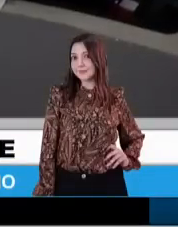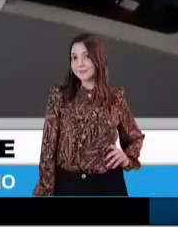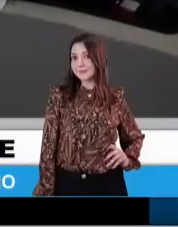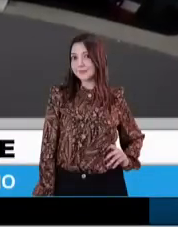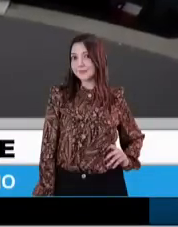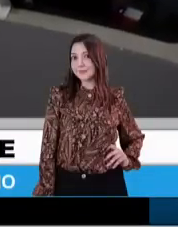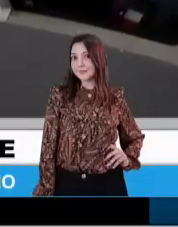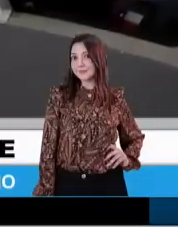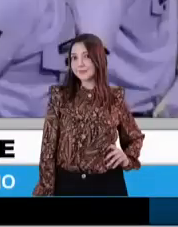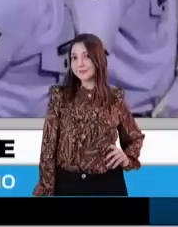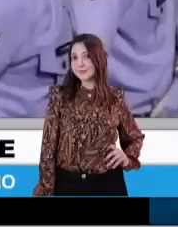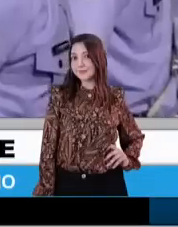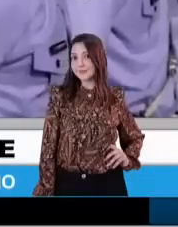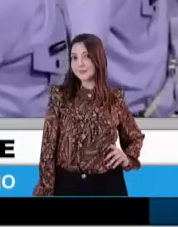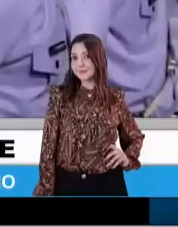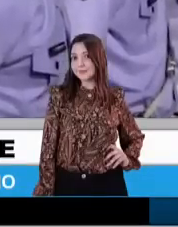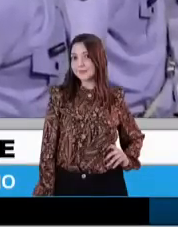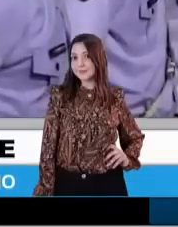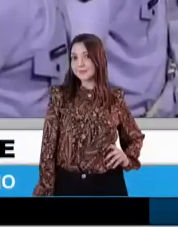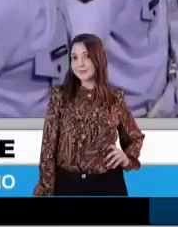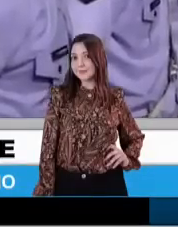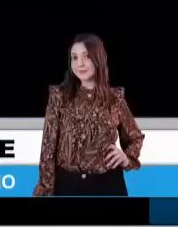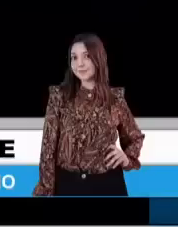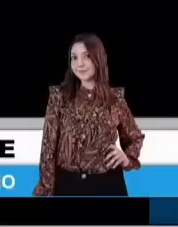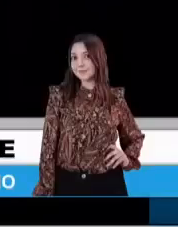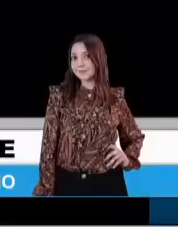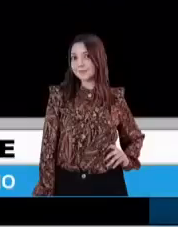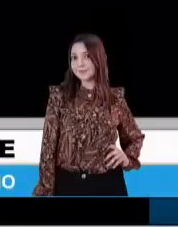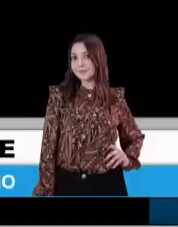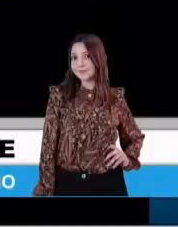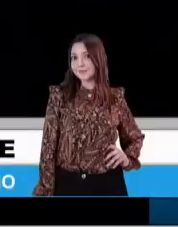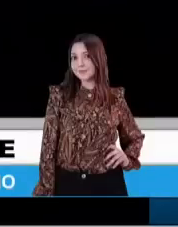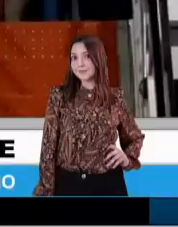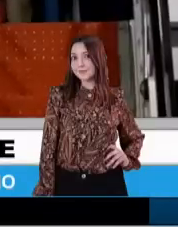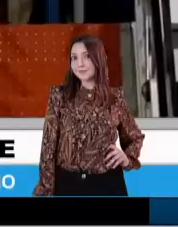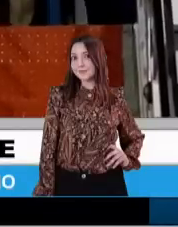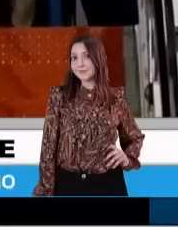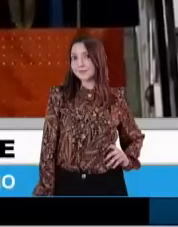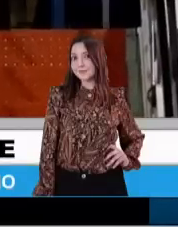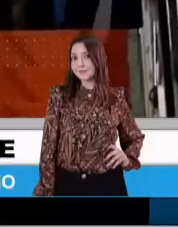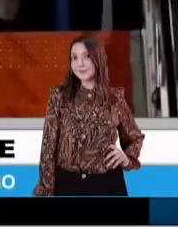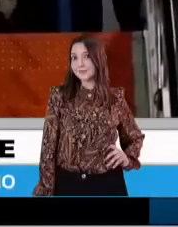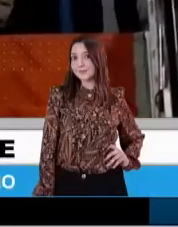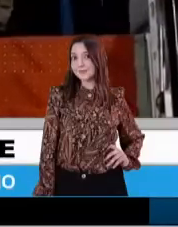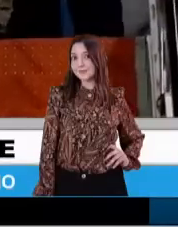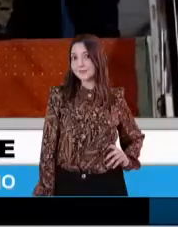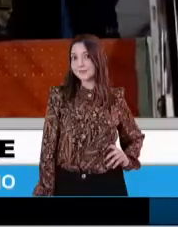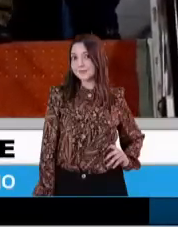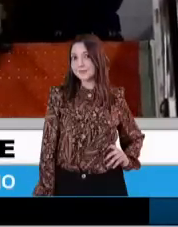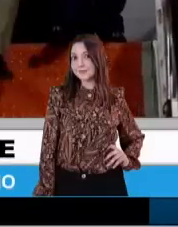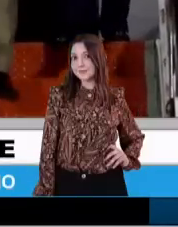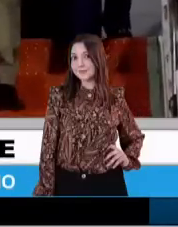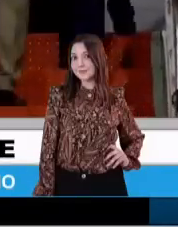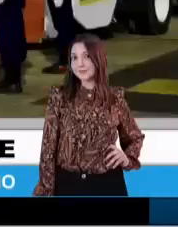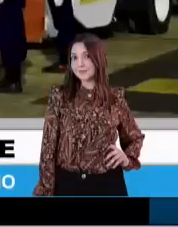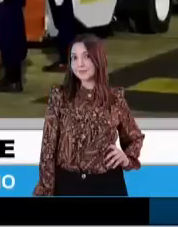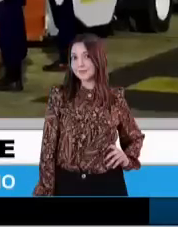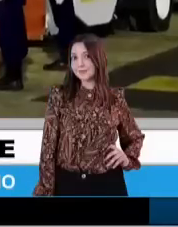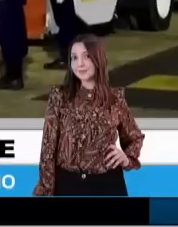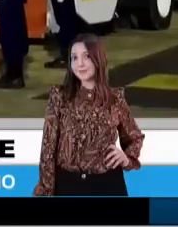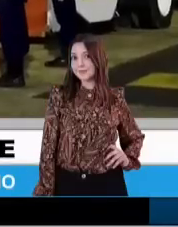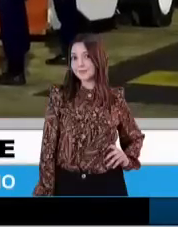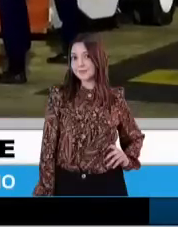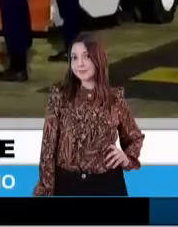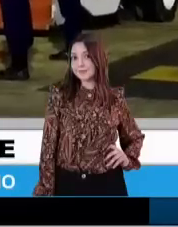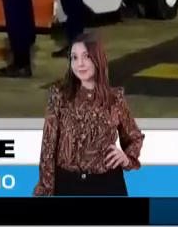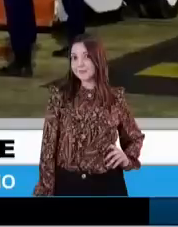líder regional, ¿no? Por un lado, está el mismo Lula intentando recuperar su liderazgo después de todo lo que ha sucedido, que le ha sucedido a él política y